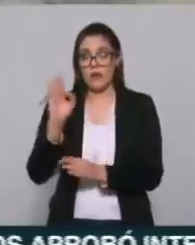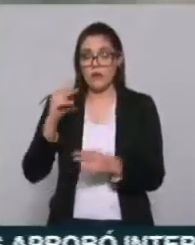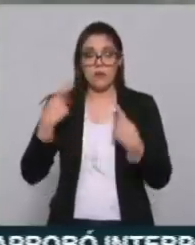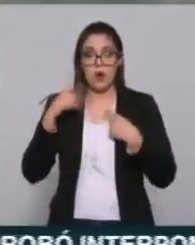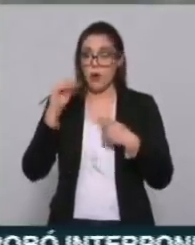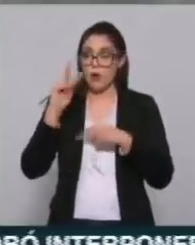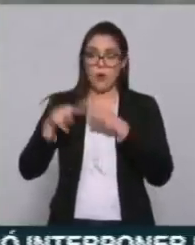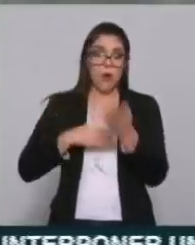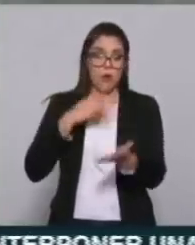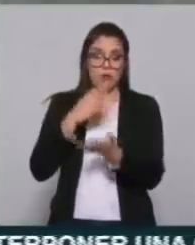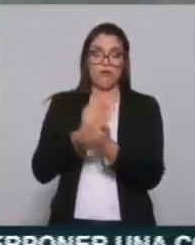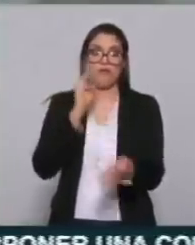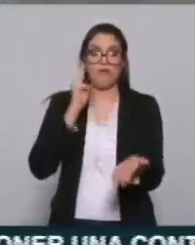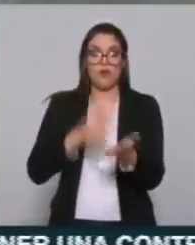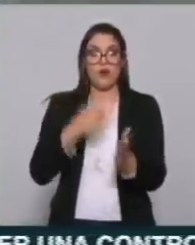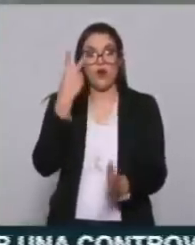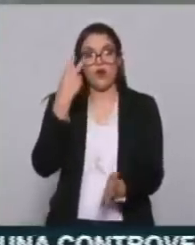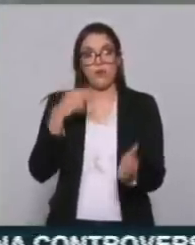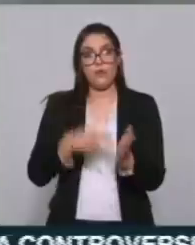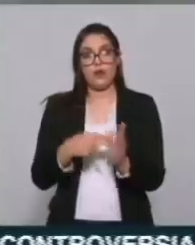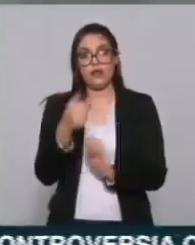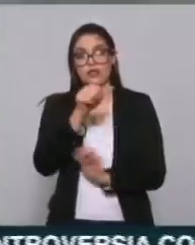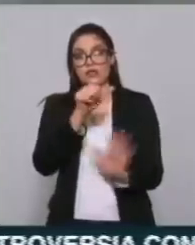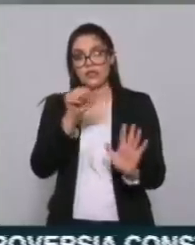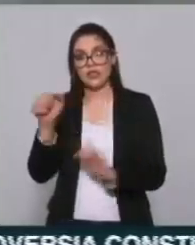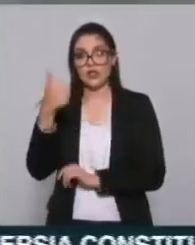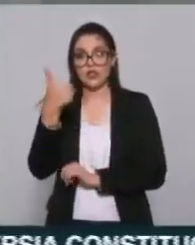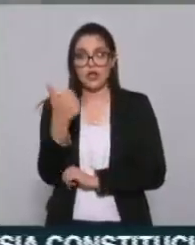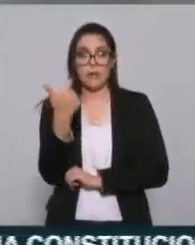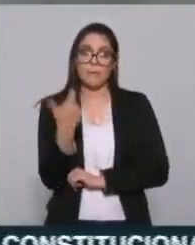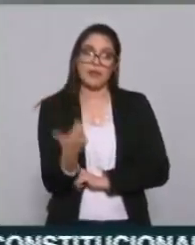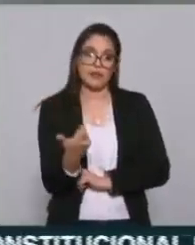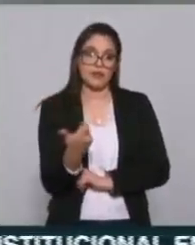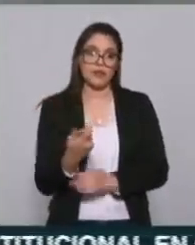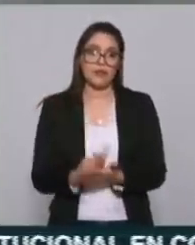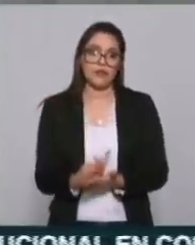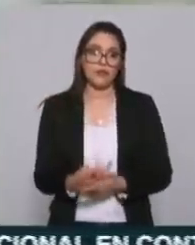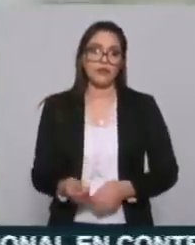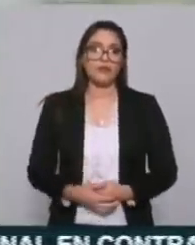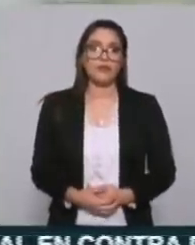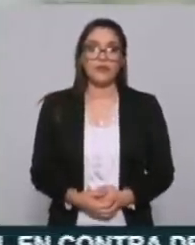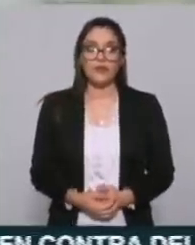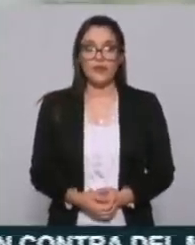será multado con 2,606 pesos. Mariana Sánchez, 21 Noticias.